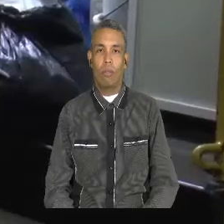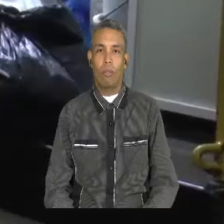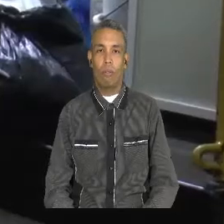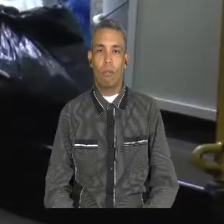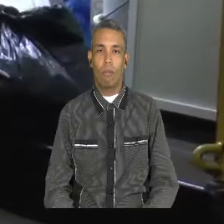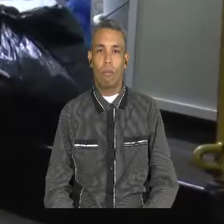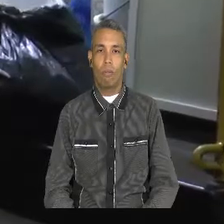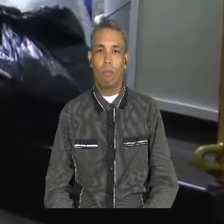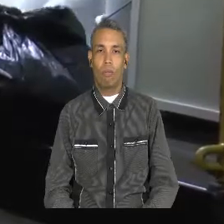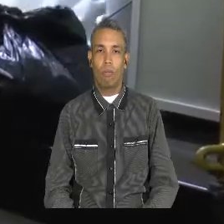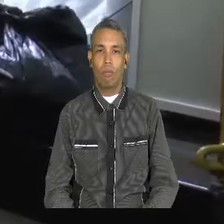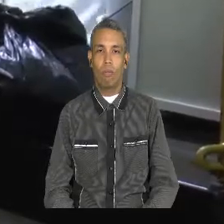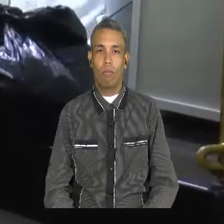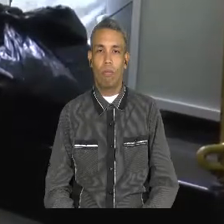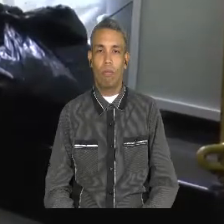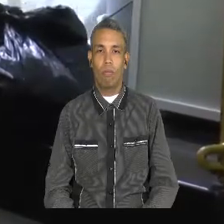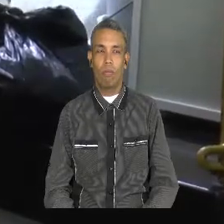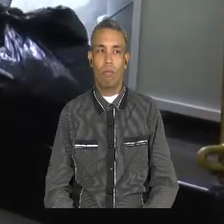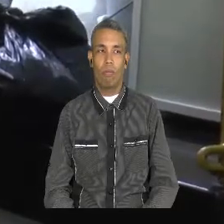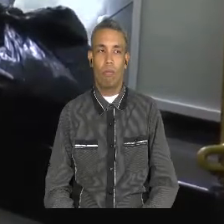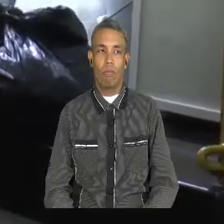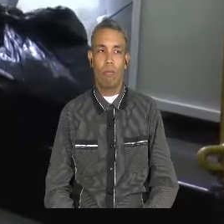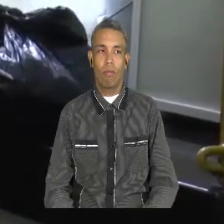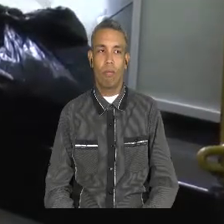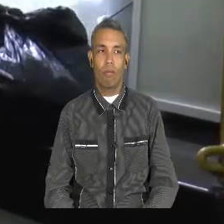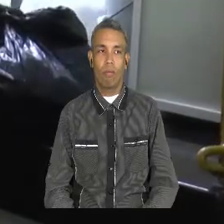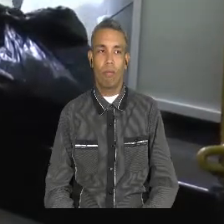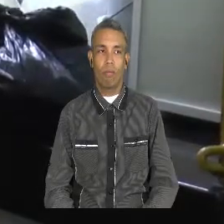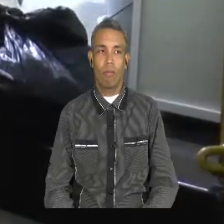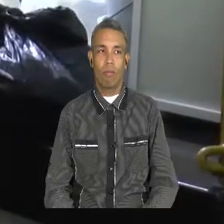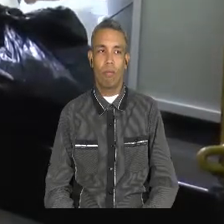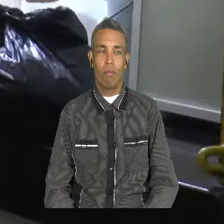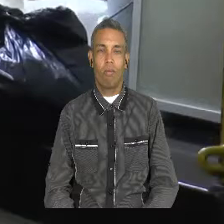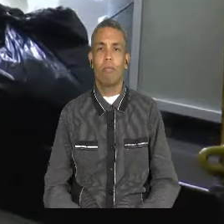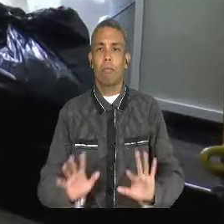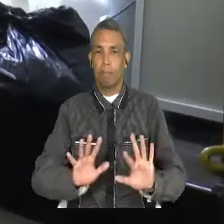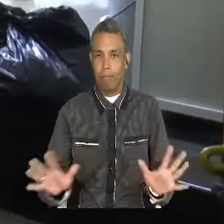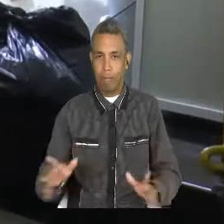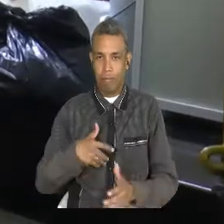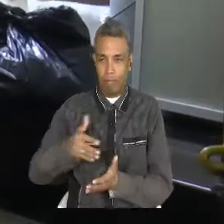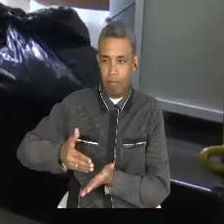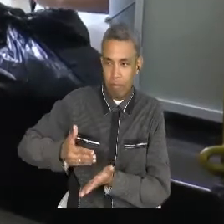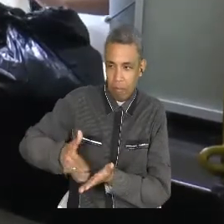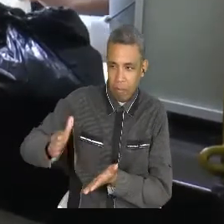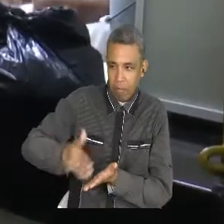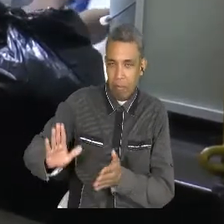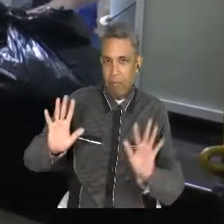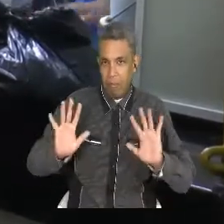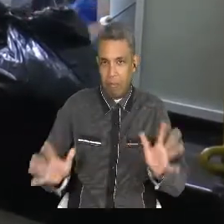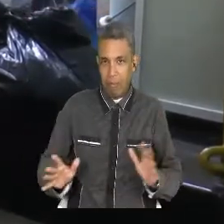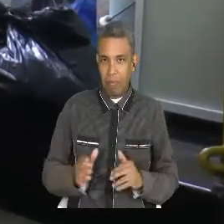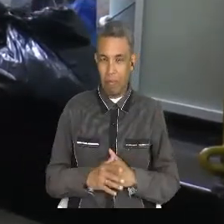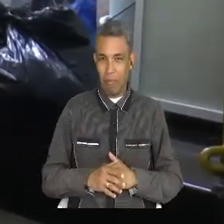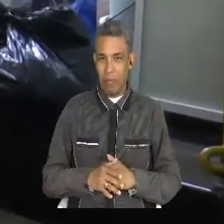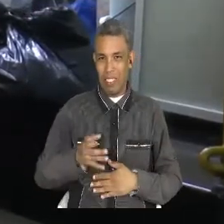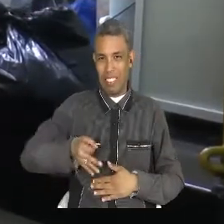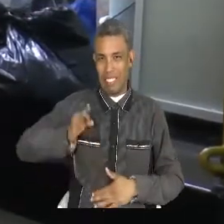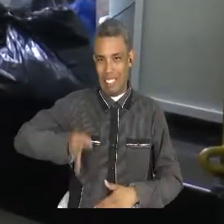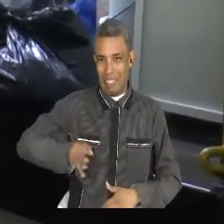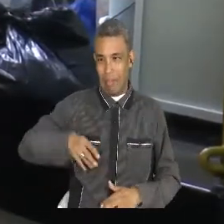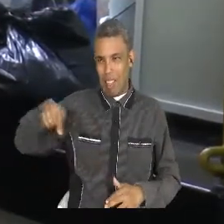Bueno, como les venía diciendo, ya tenemos alguna parte de nuestras compras. Como les hago la recomendación, aquí van a encontrar un